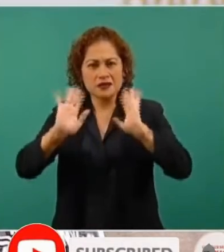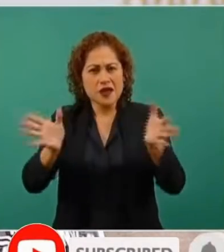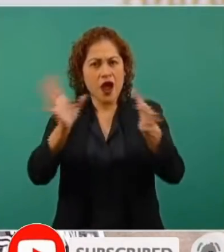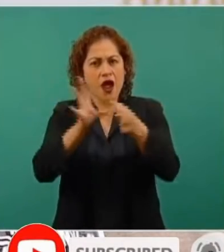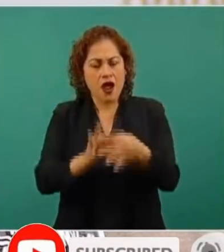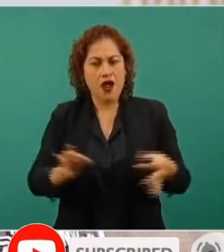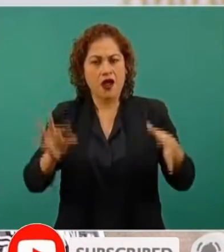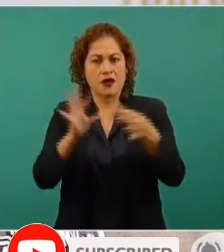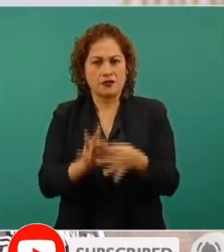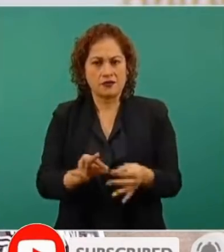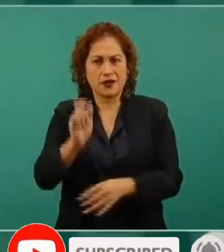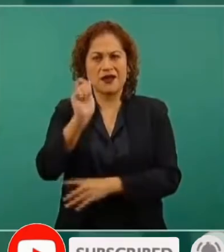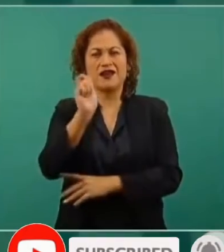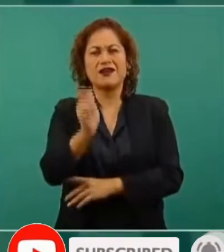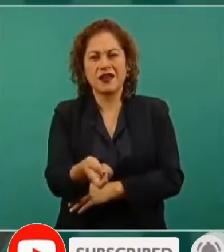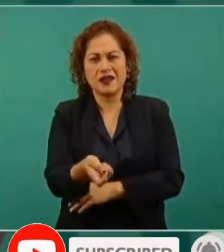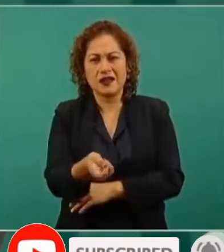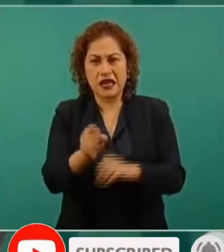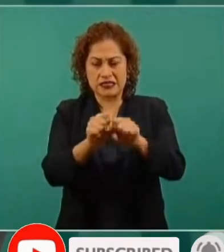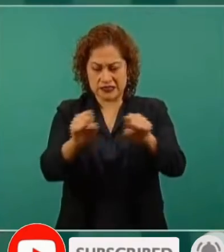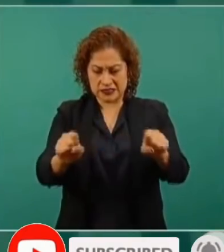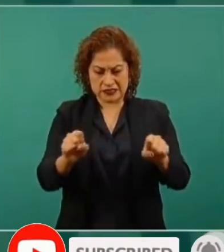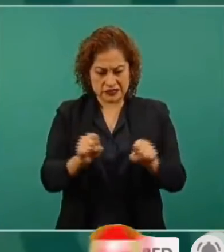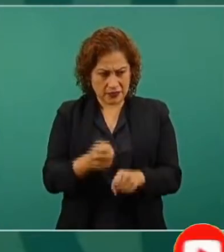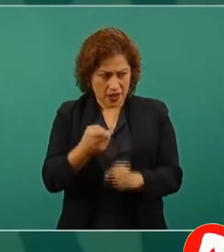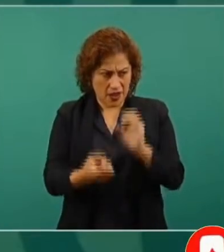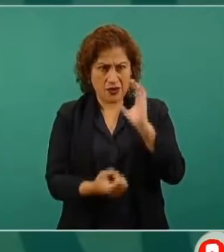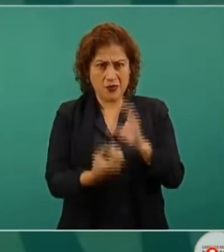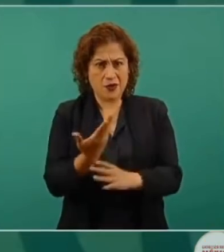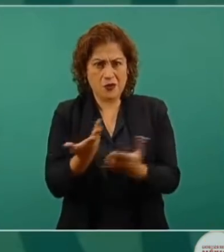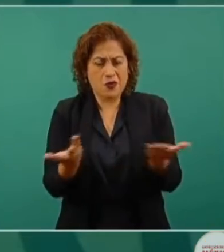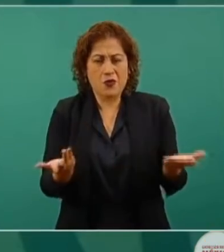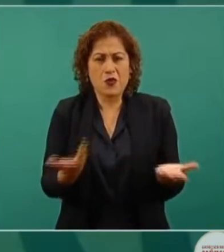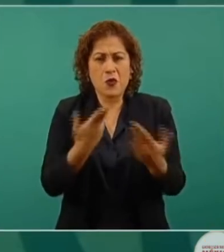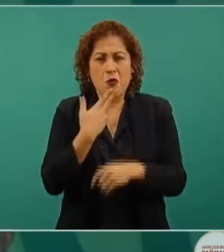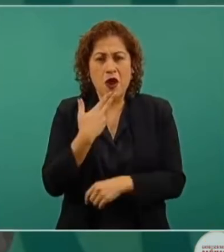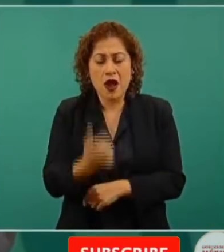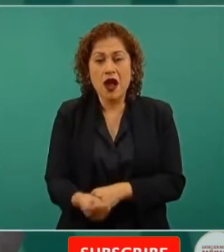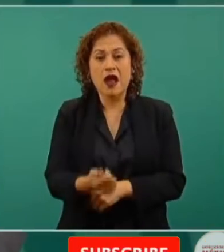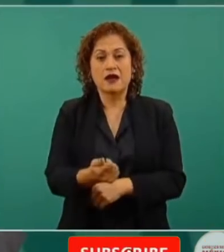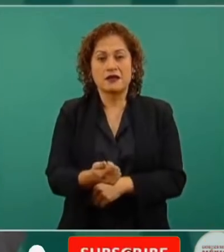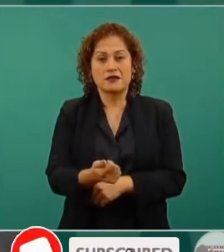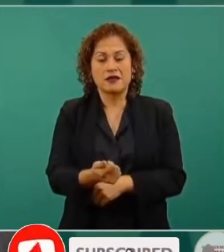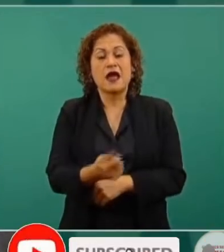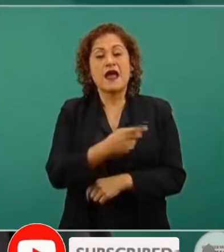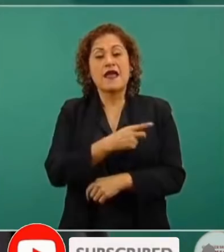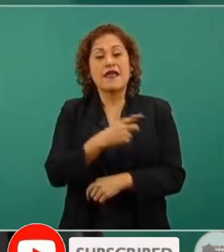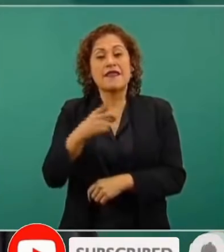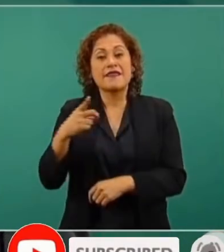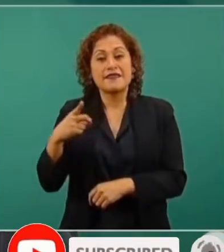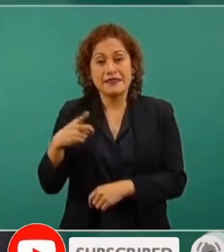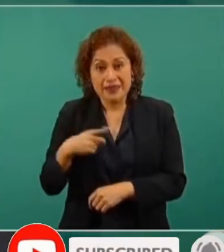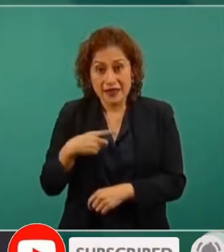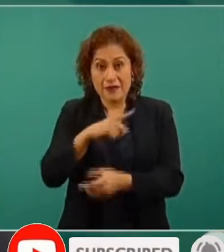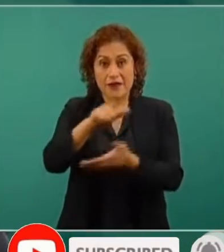generando un sistema que no tiene ninguna defensa y que debe ser cambiado. Y por eso está la ley, cuyo